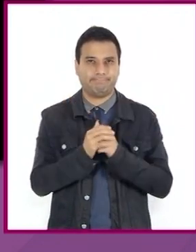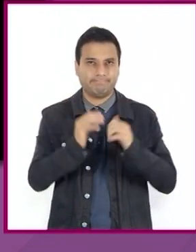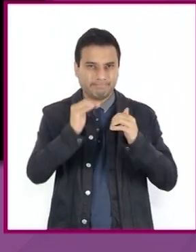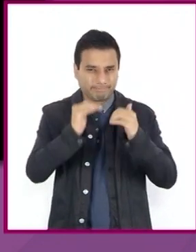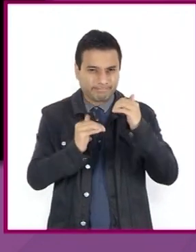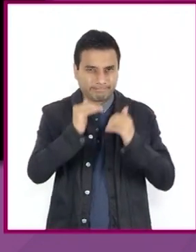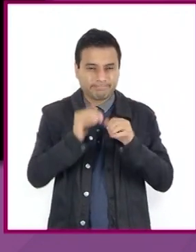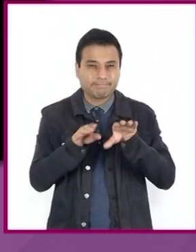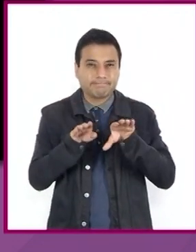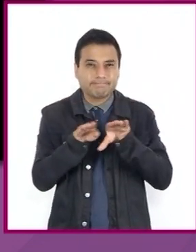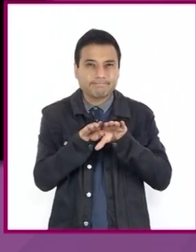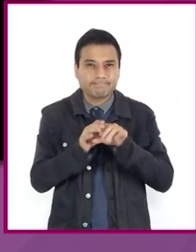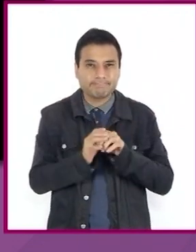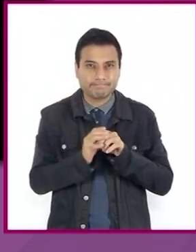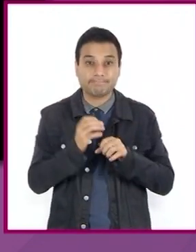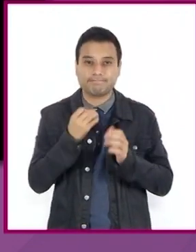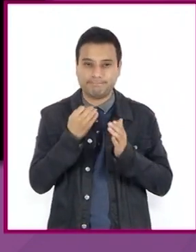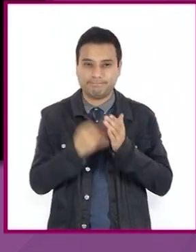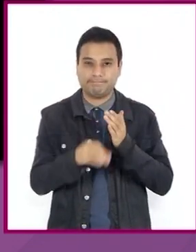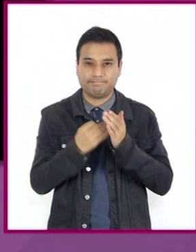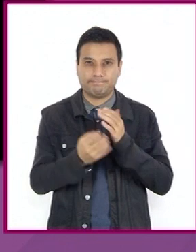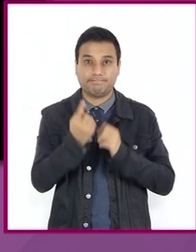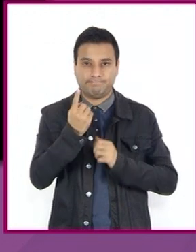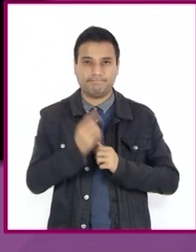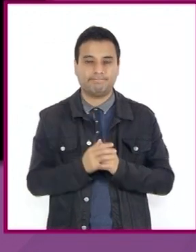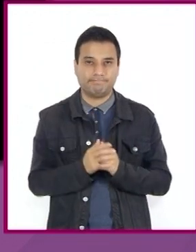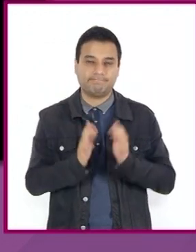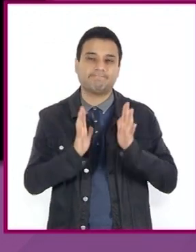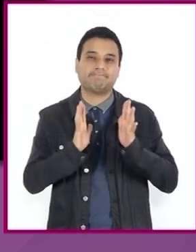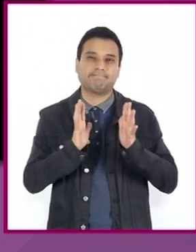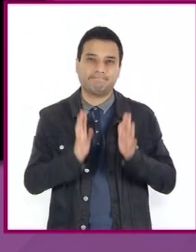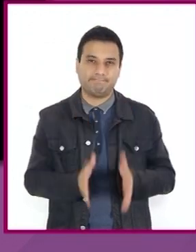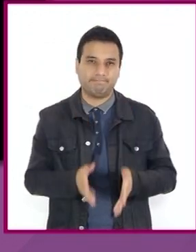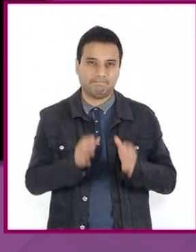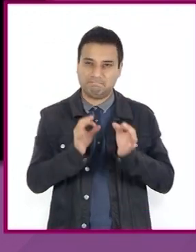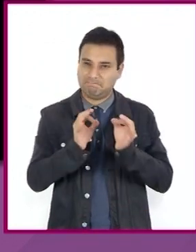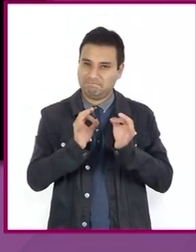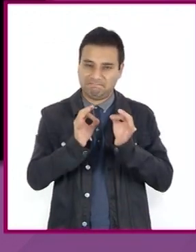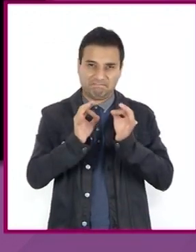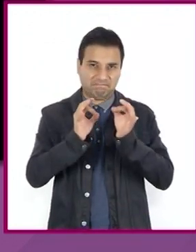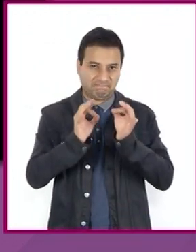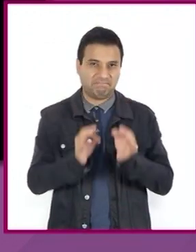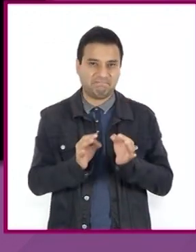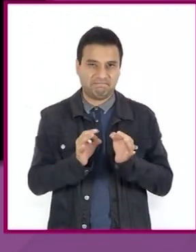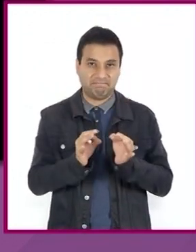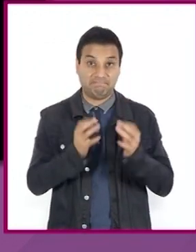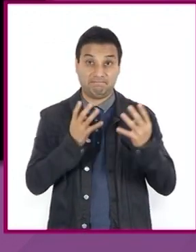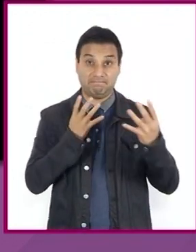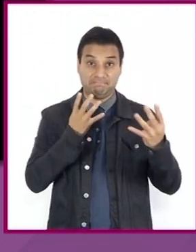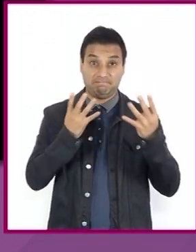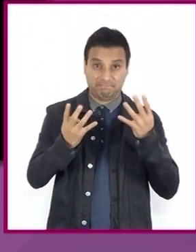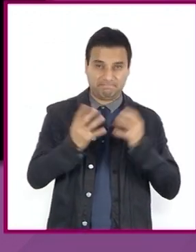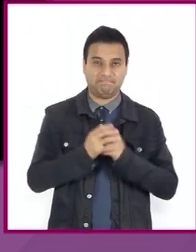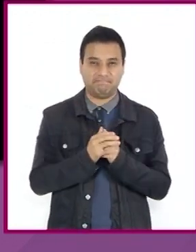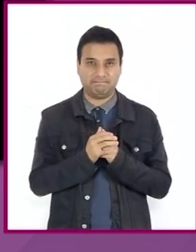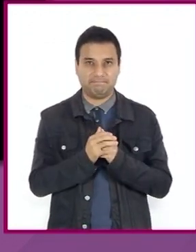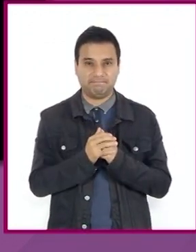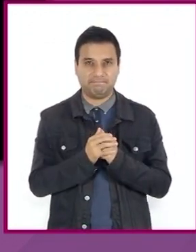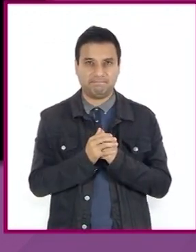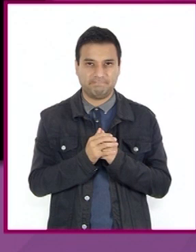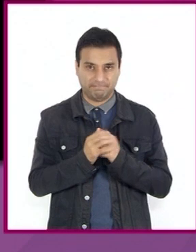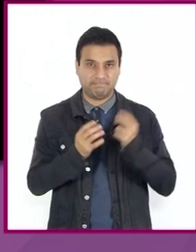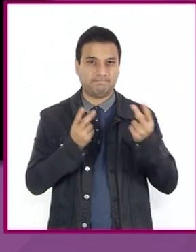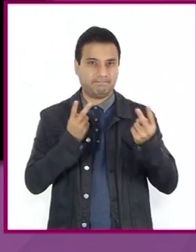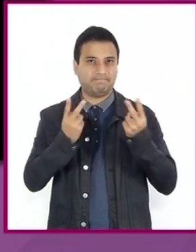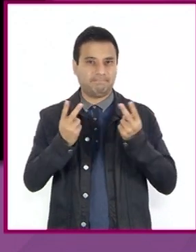balancear esto, aumentamos 1 más. Y quedan balanceados 4, 4 en el caso del hidrógeno y